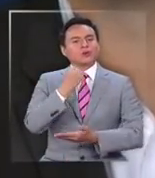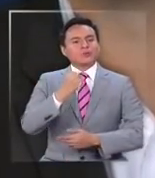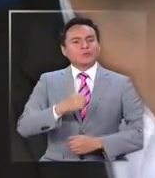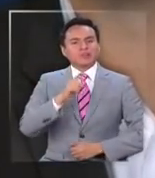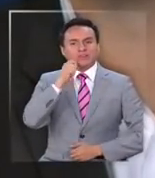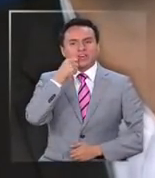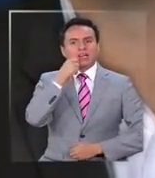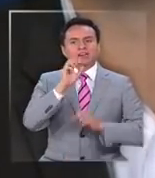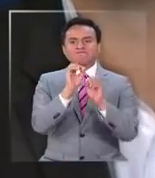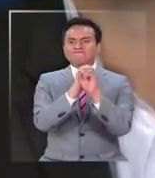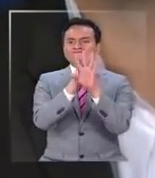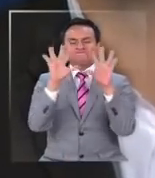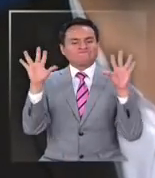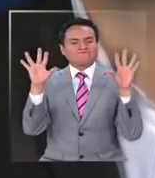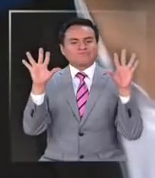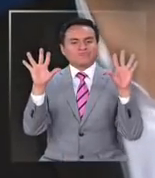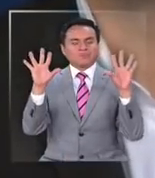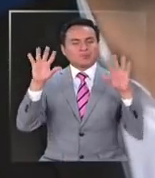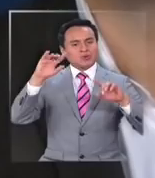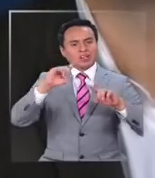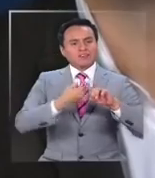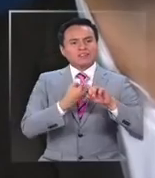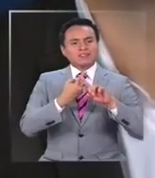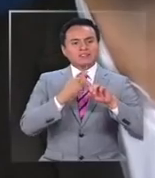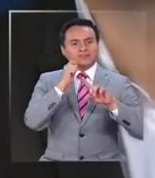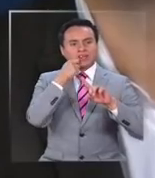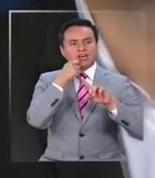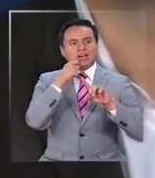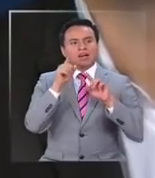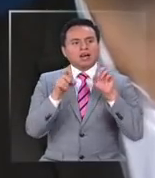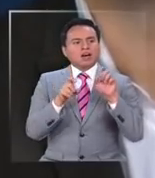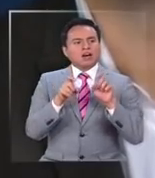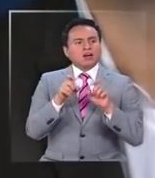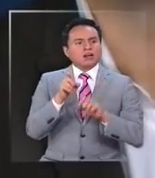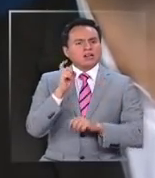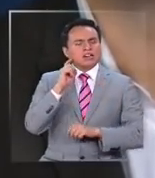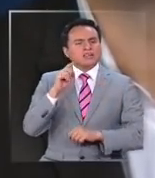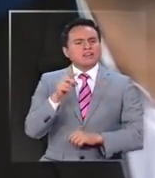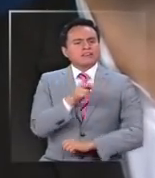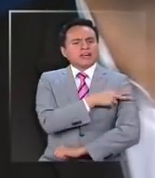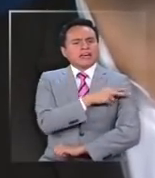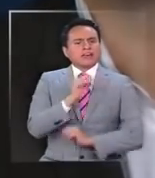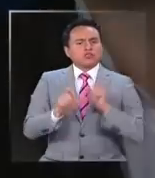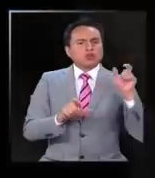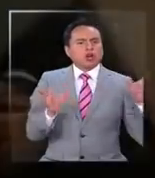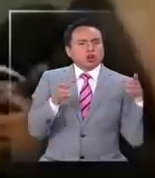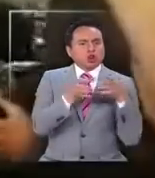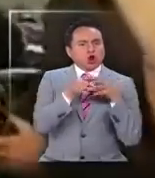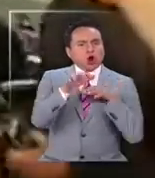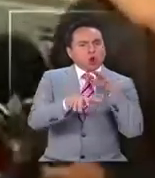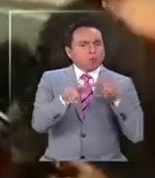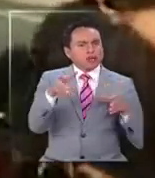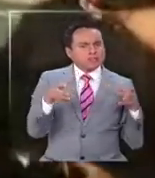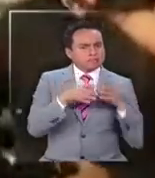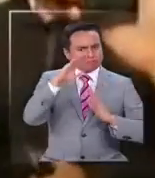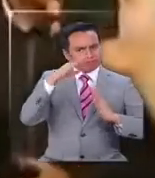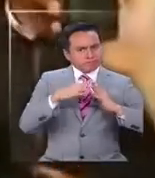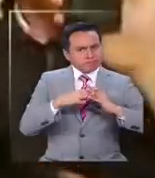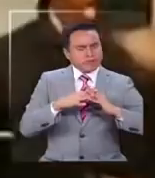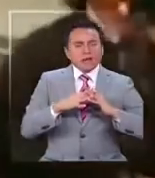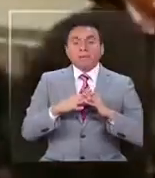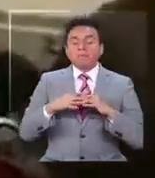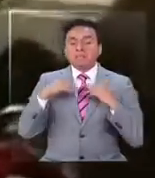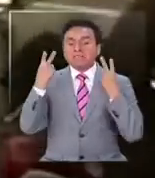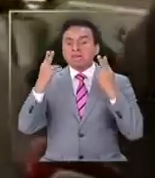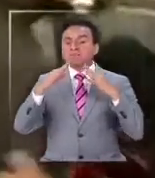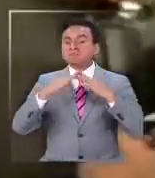es que es evidente, de nuevo, que no son nada más los sargentos en cotiza, sargentos, tropa. Y aunque tras este alzamiento militar